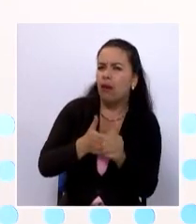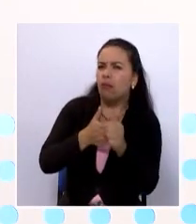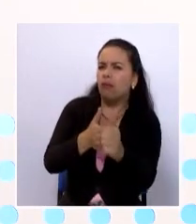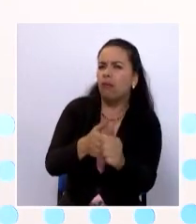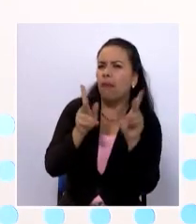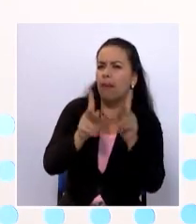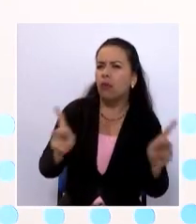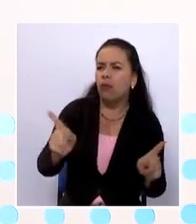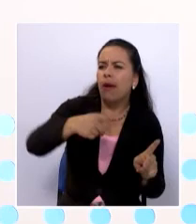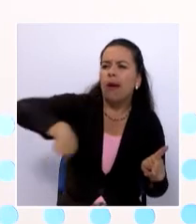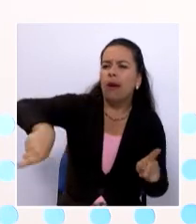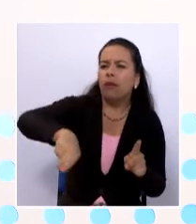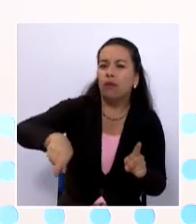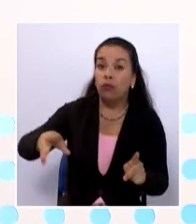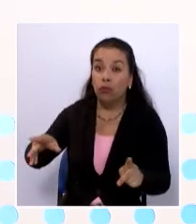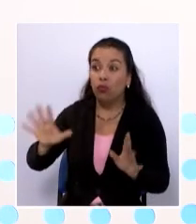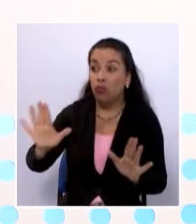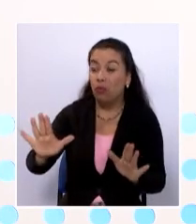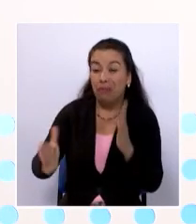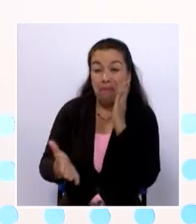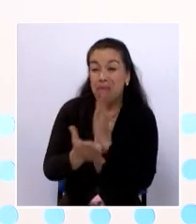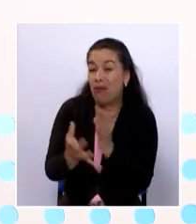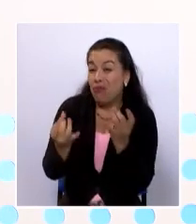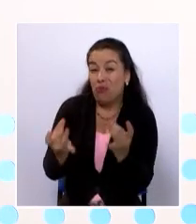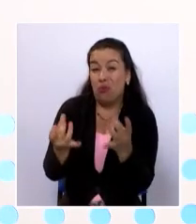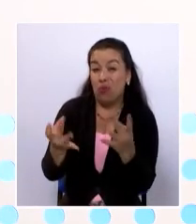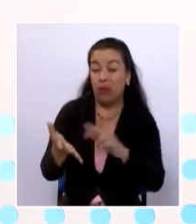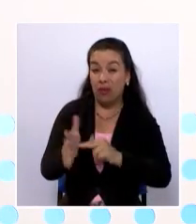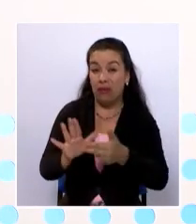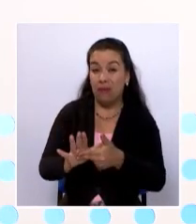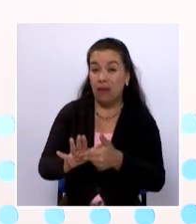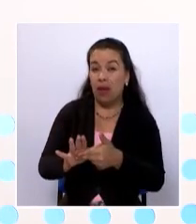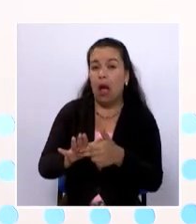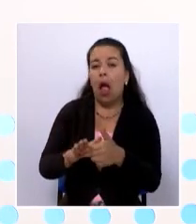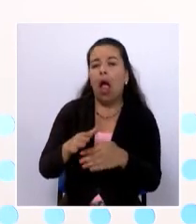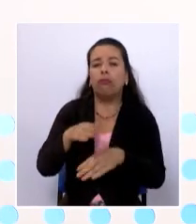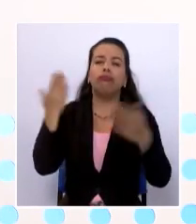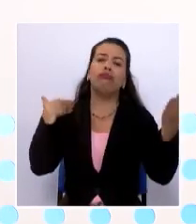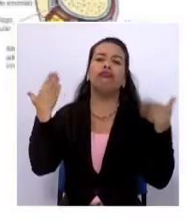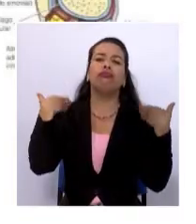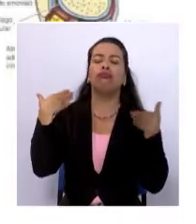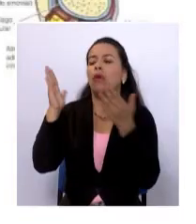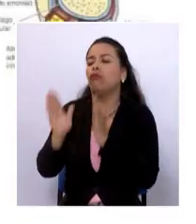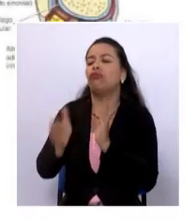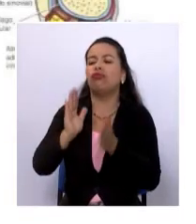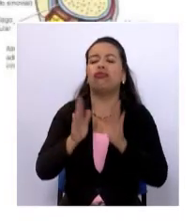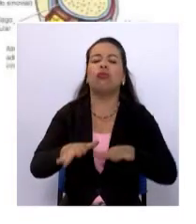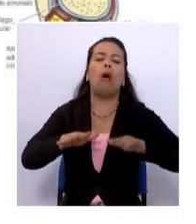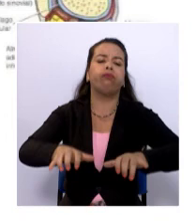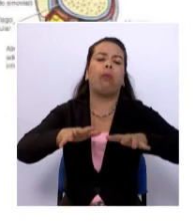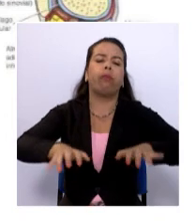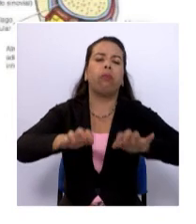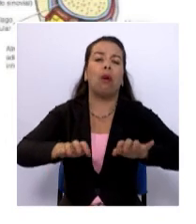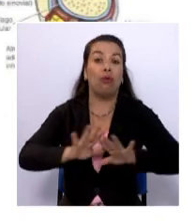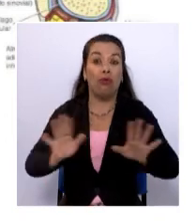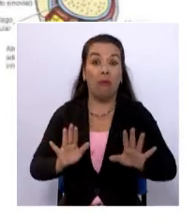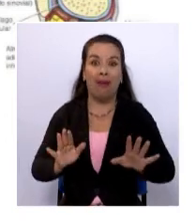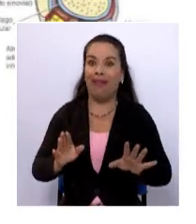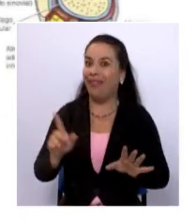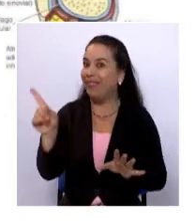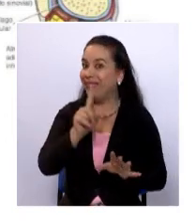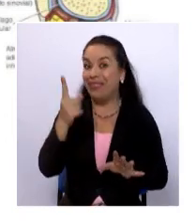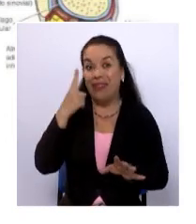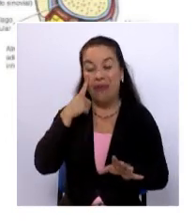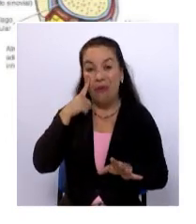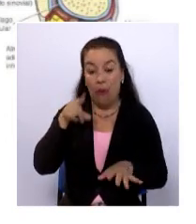que no todo dolor de rodilla es de masahito es de ir a su hogar porque la articulación de las rodillas una articulación